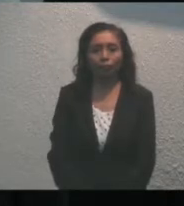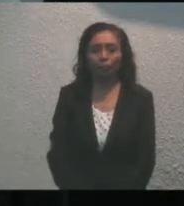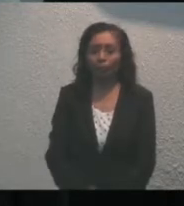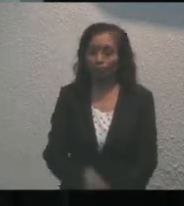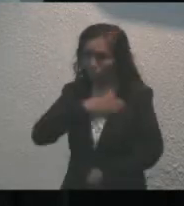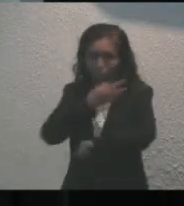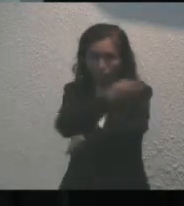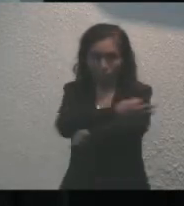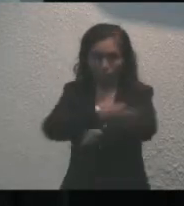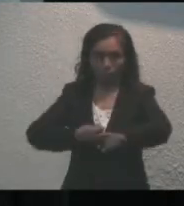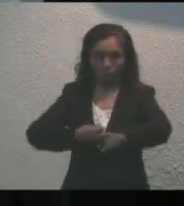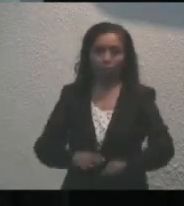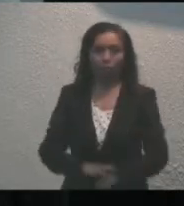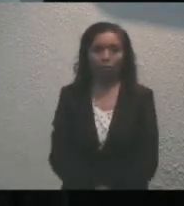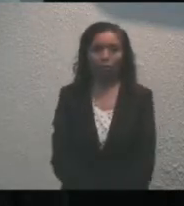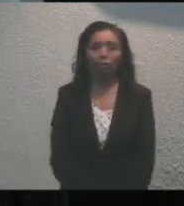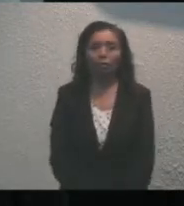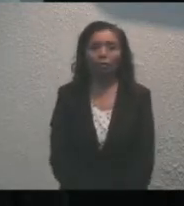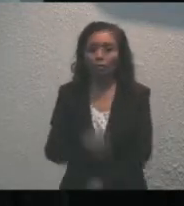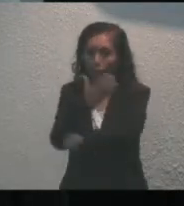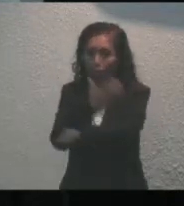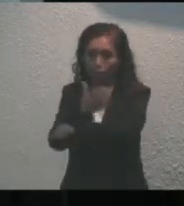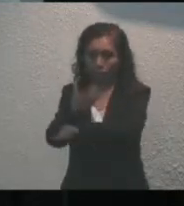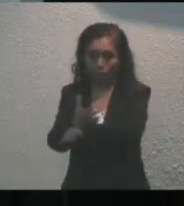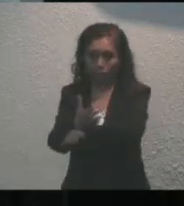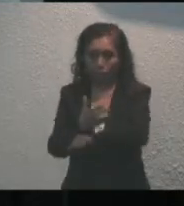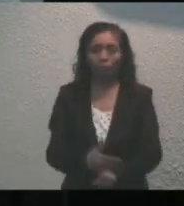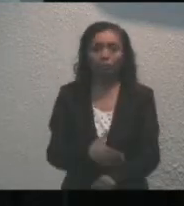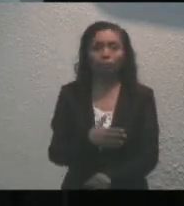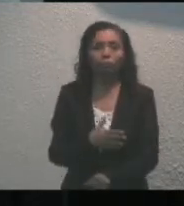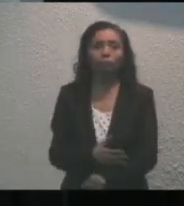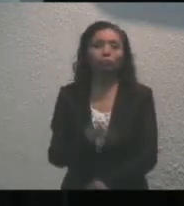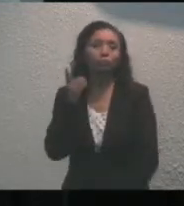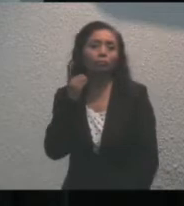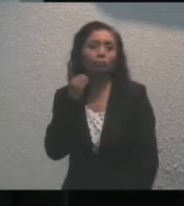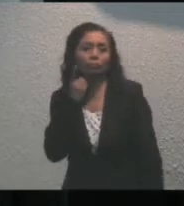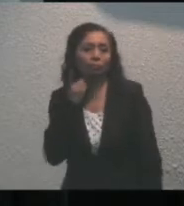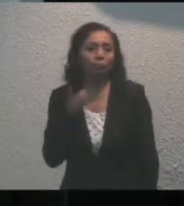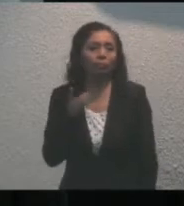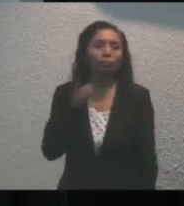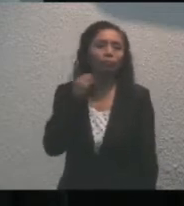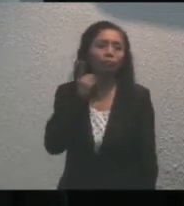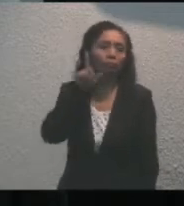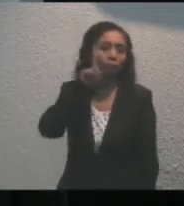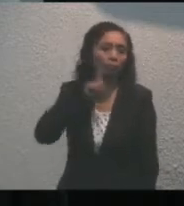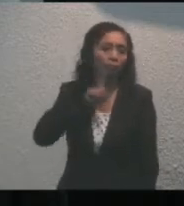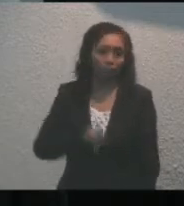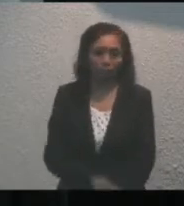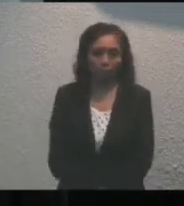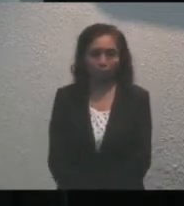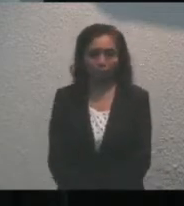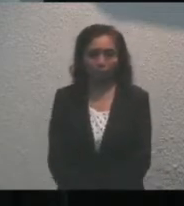Muy buenas tardes, compañeras diputadas, compañeros diputados.